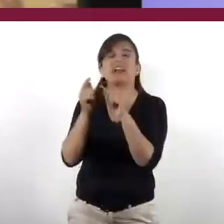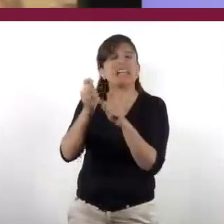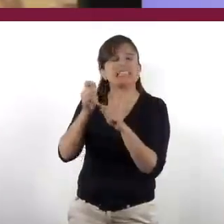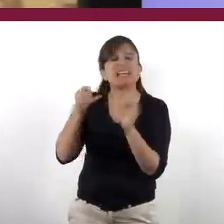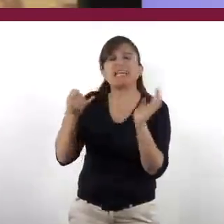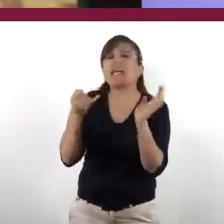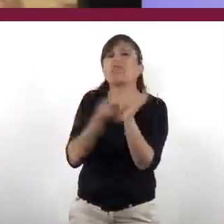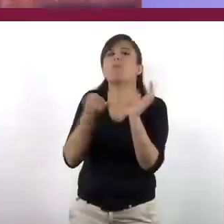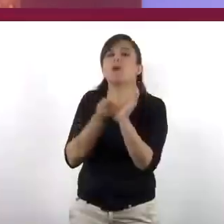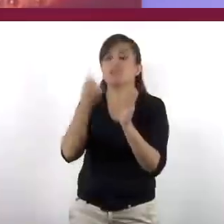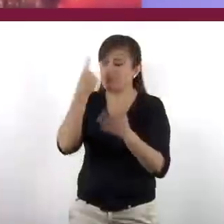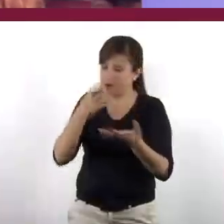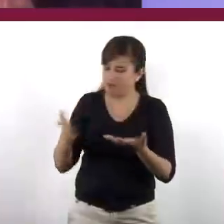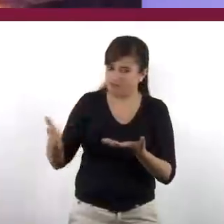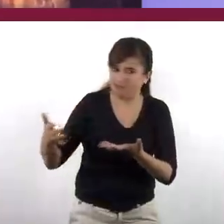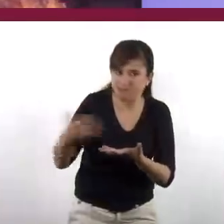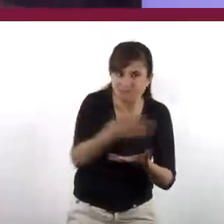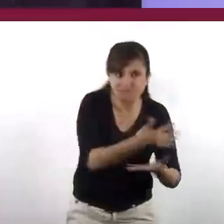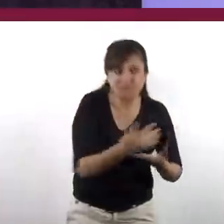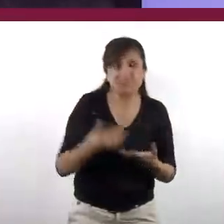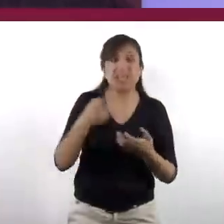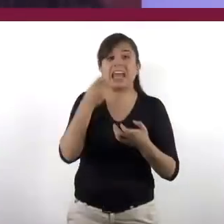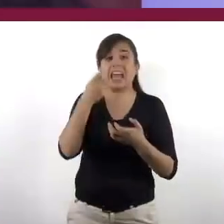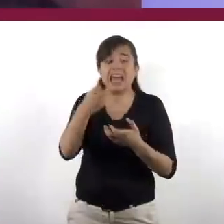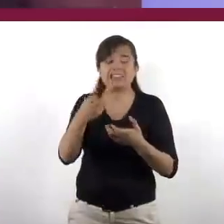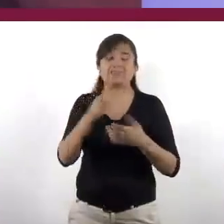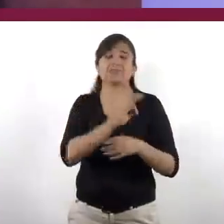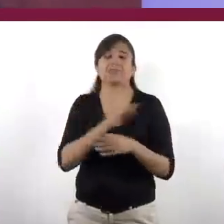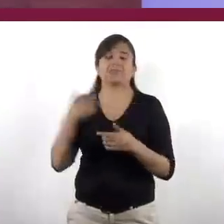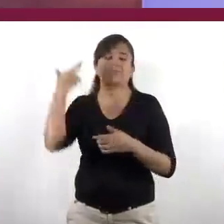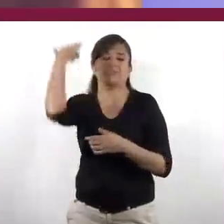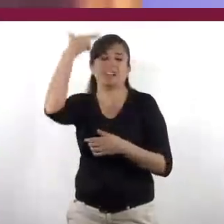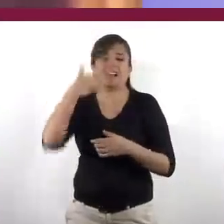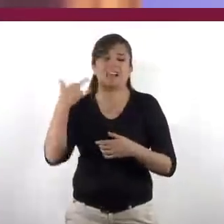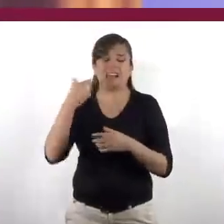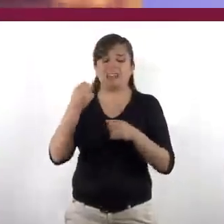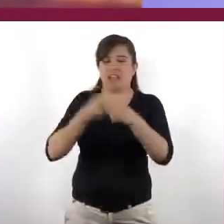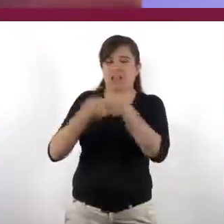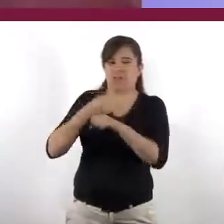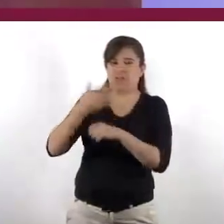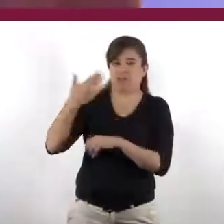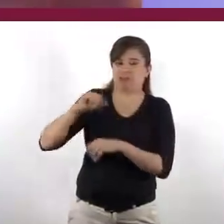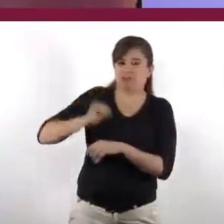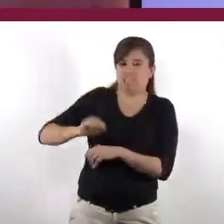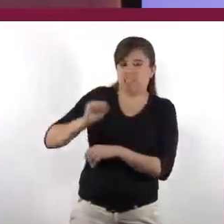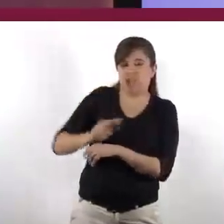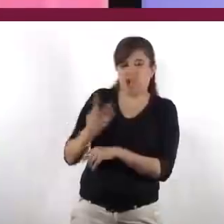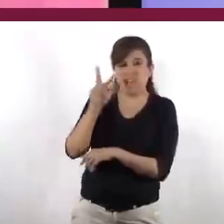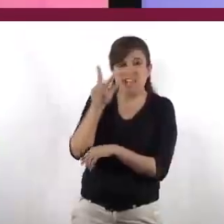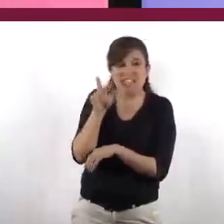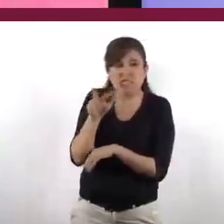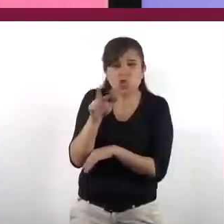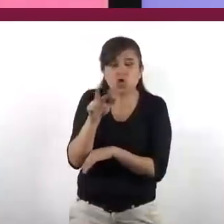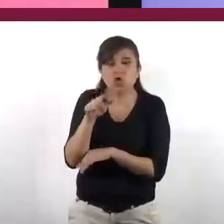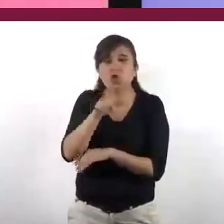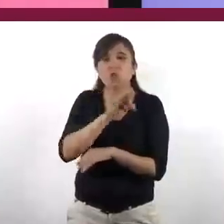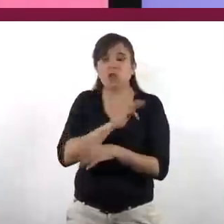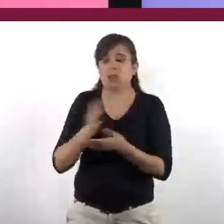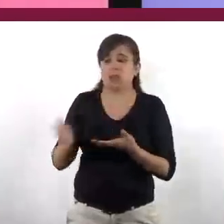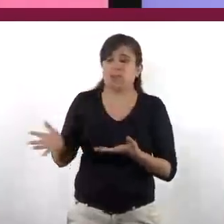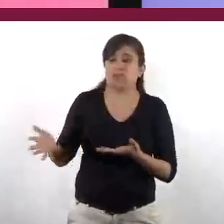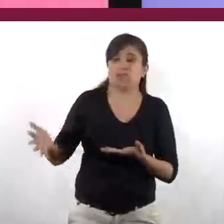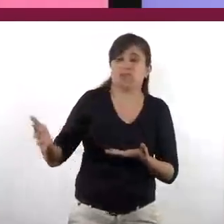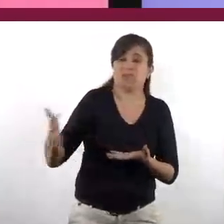la circulación de mercancías, permitió que la corona, a finales del siglo XVIII, obtuviera una cantidad impresionante